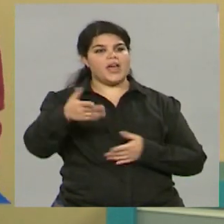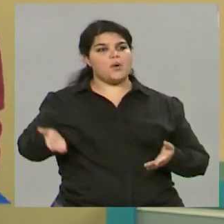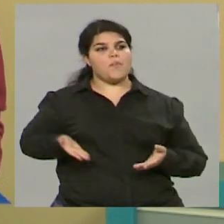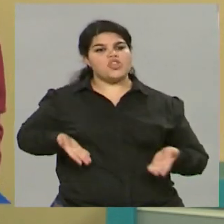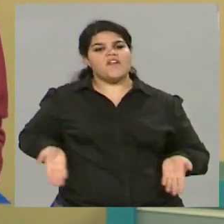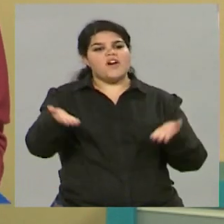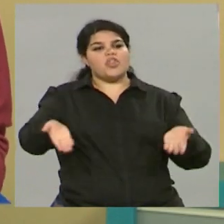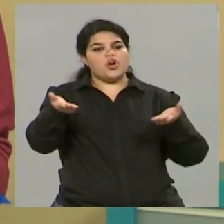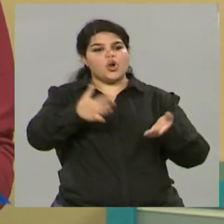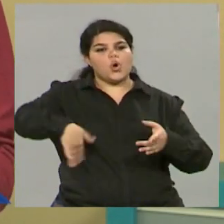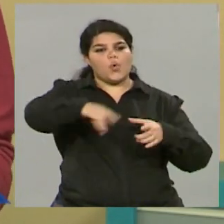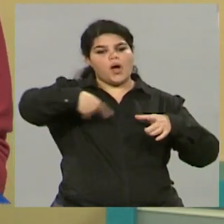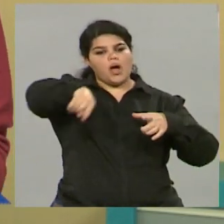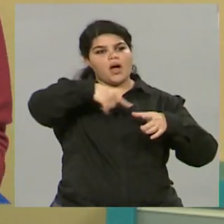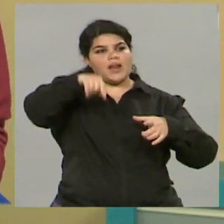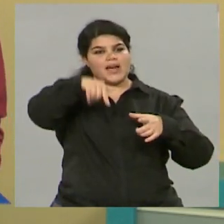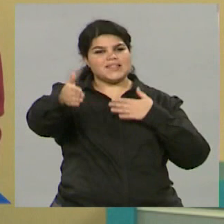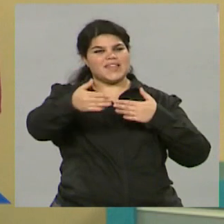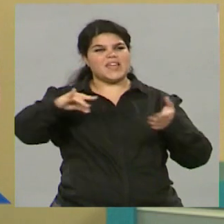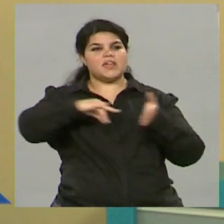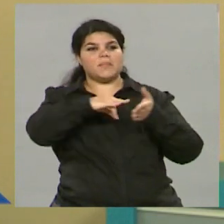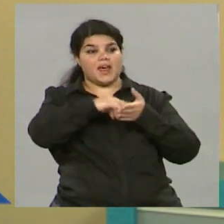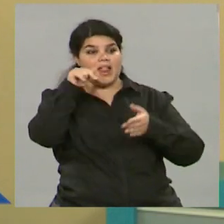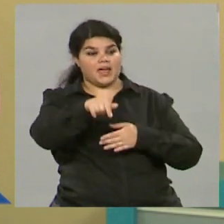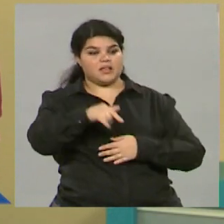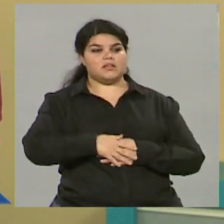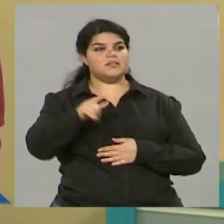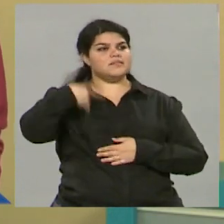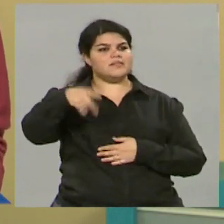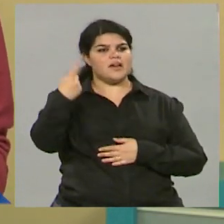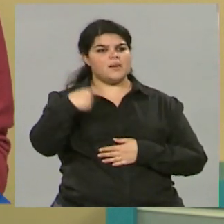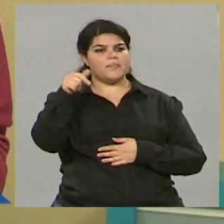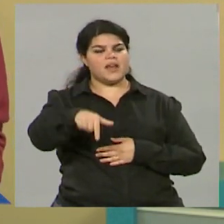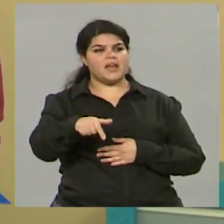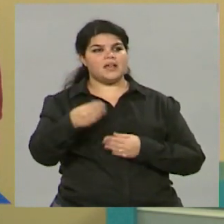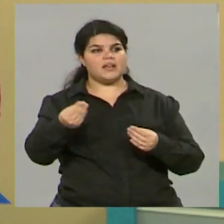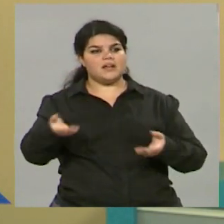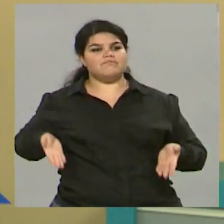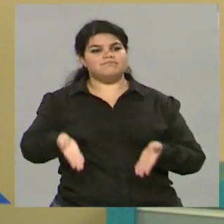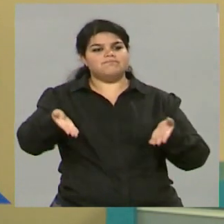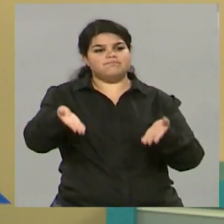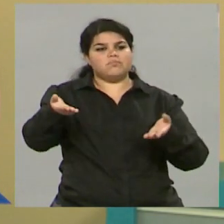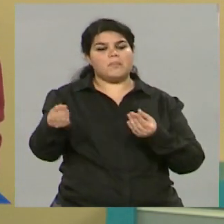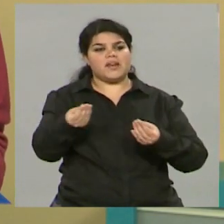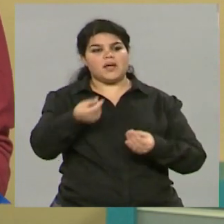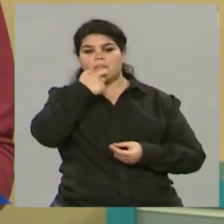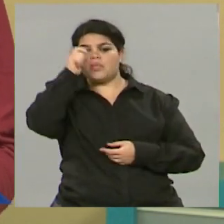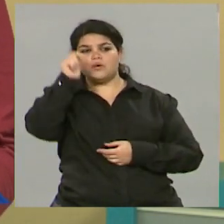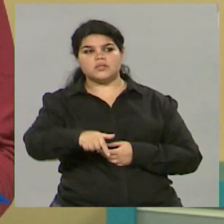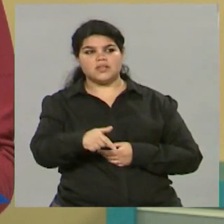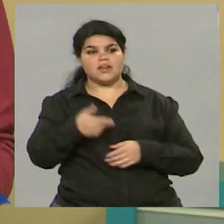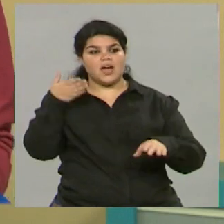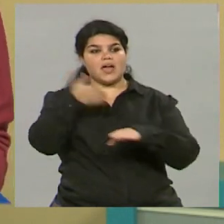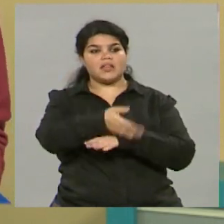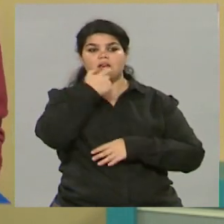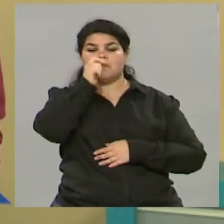motivador del nudo vial. Él está todos los días con un cartel que motiva, que alienta a los mendocinos que van entrando a la